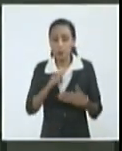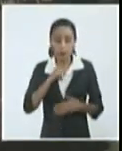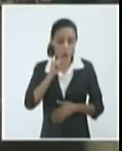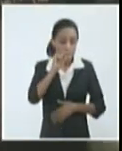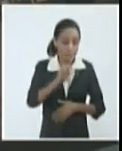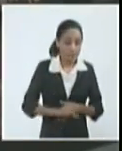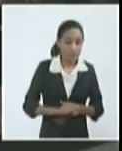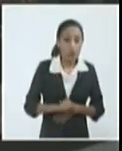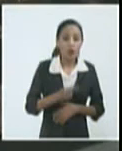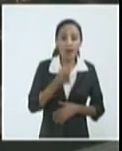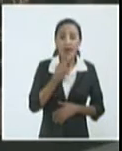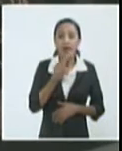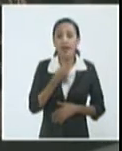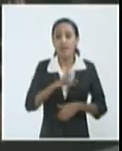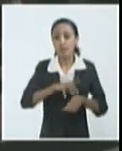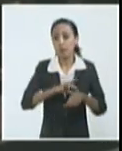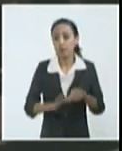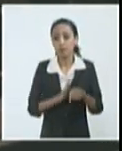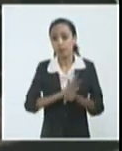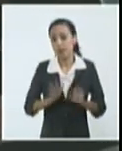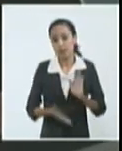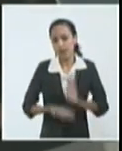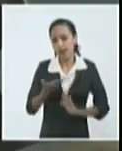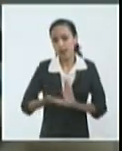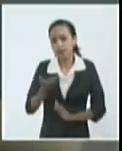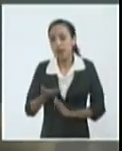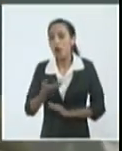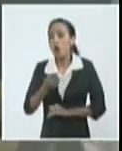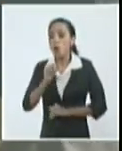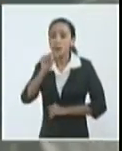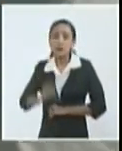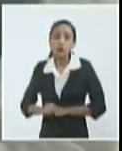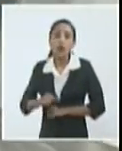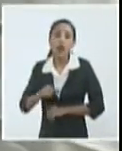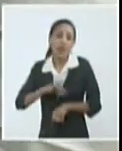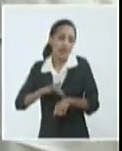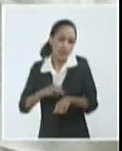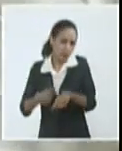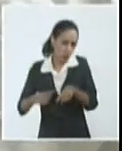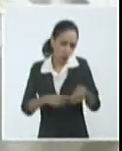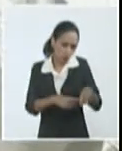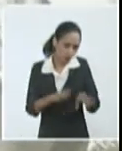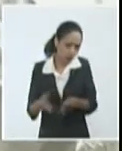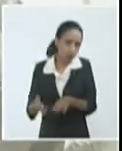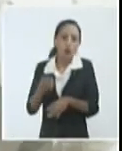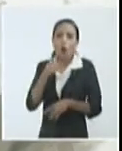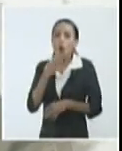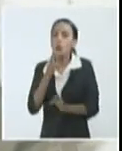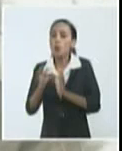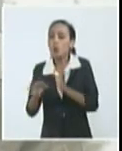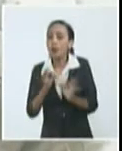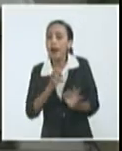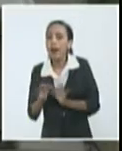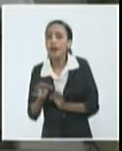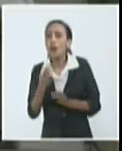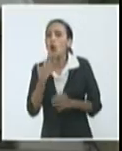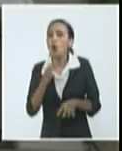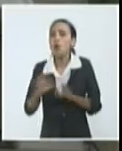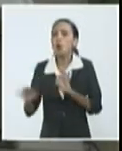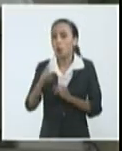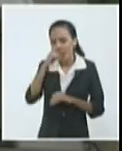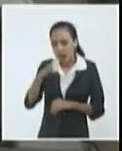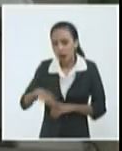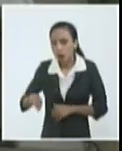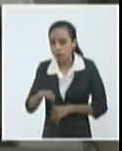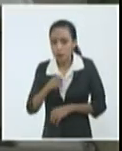comunidades vulnerables y en nuestros niños. Por lo tanto, ha sido toda una secuencia de trabajo que nos ha dado fortaleza, pero